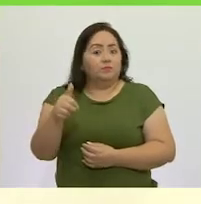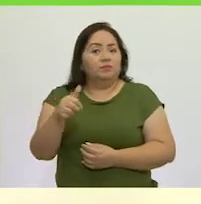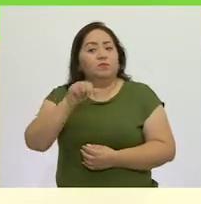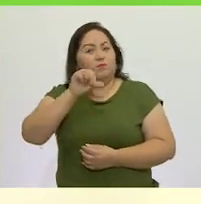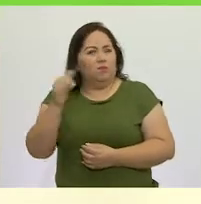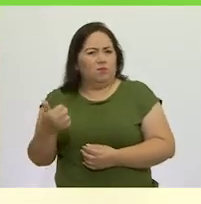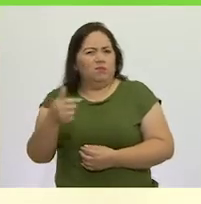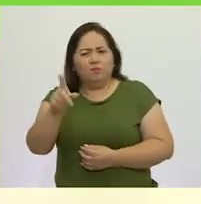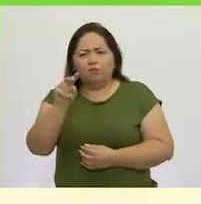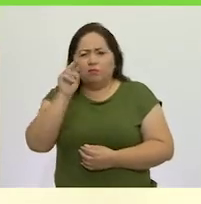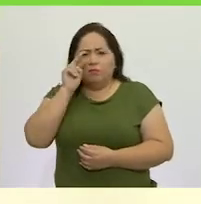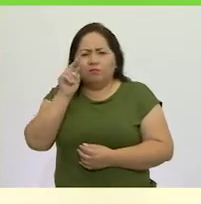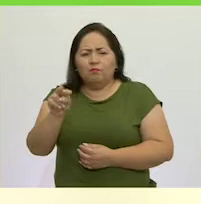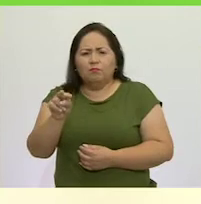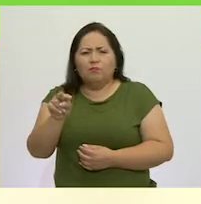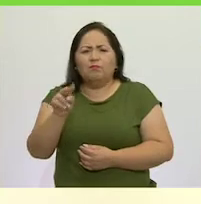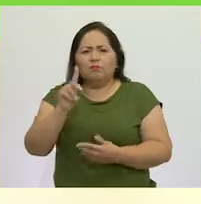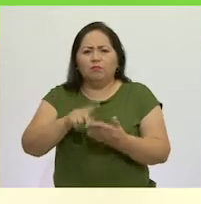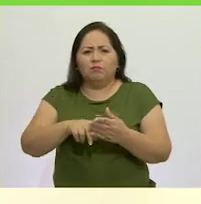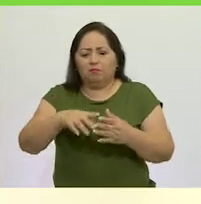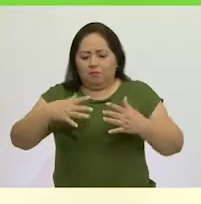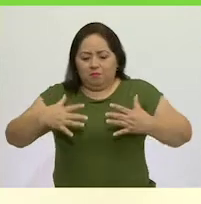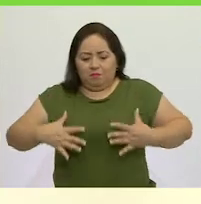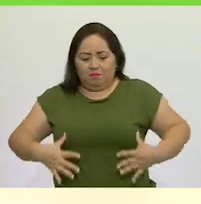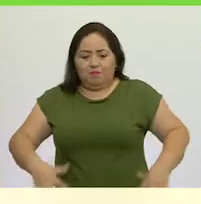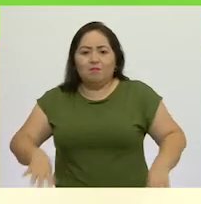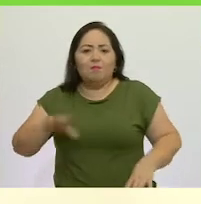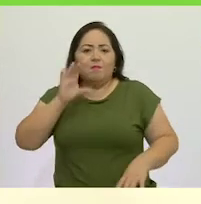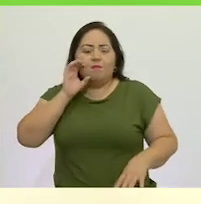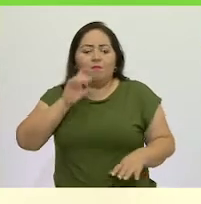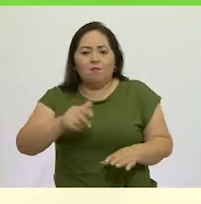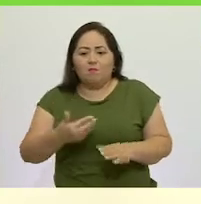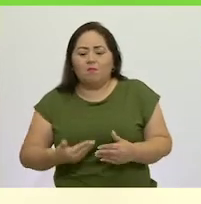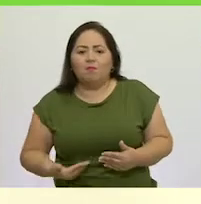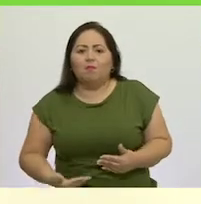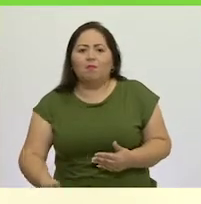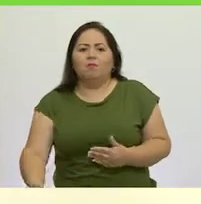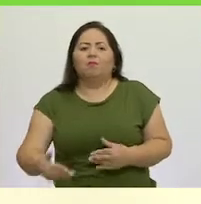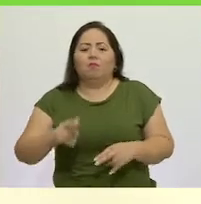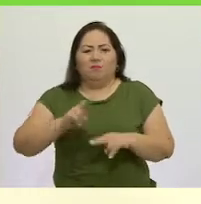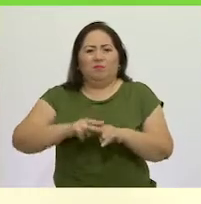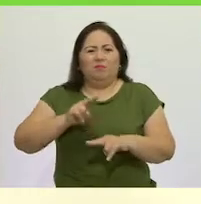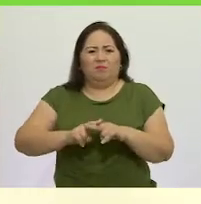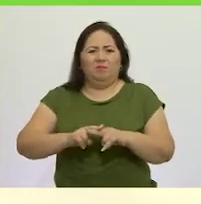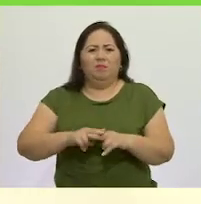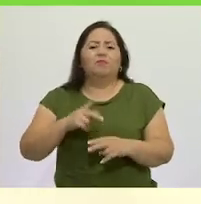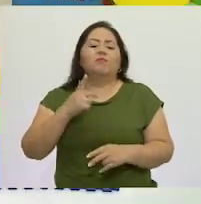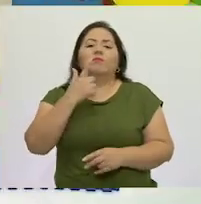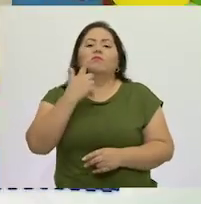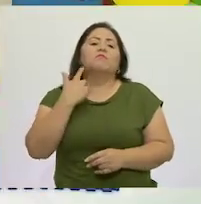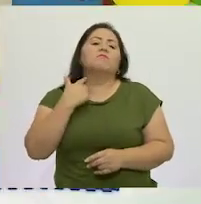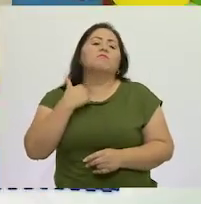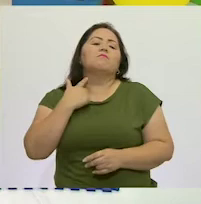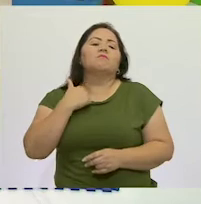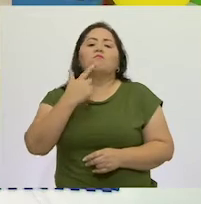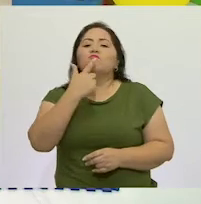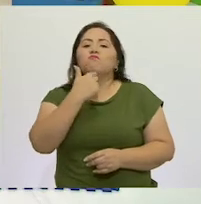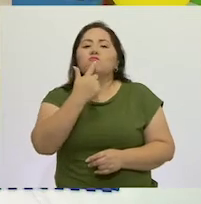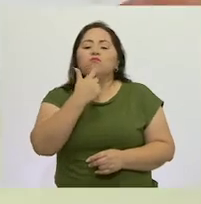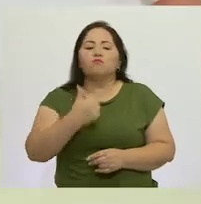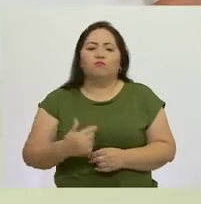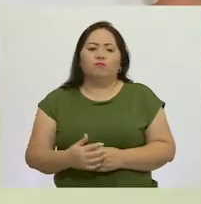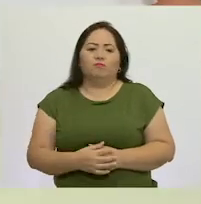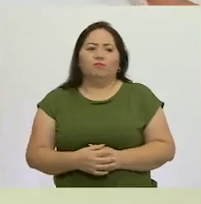siguiente pieza se observa la parte de abajo del vestido anaranjado y un asiento cubierto con tela roja.